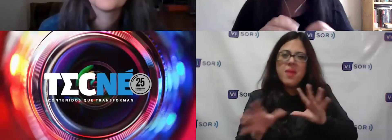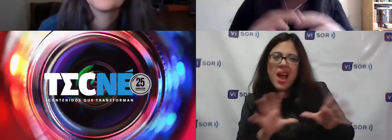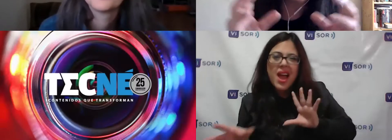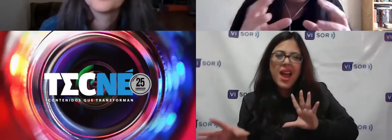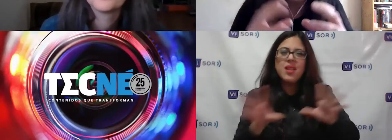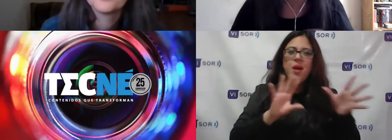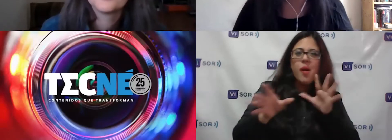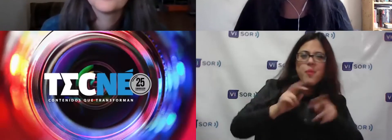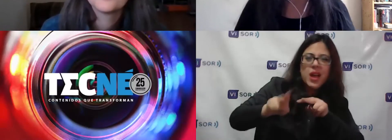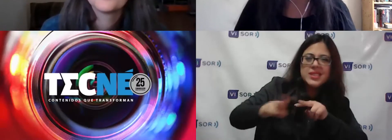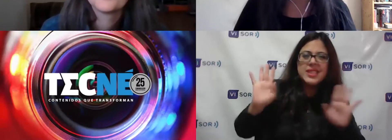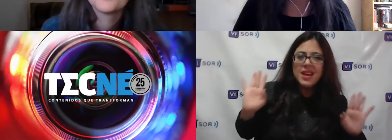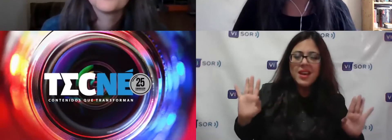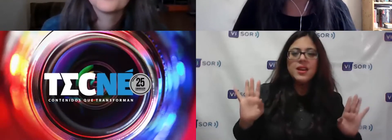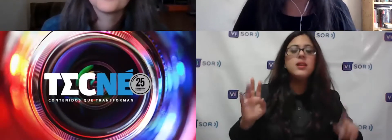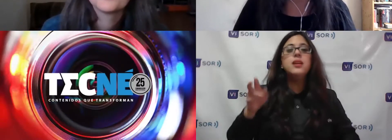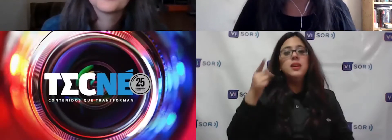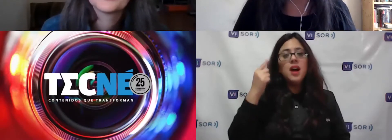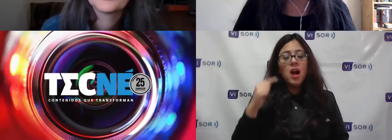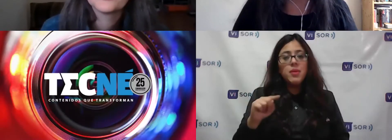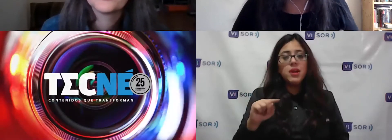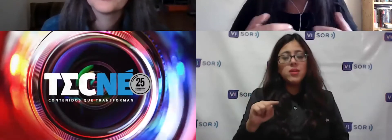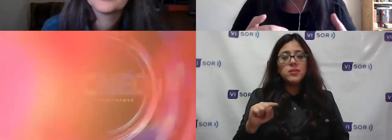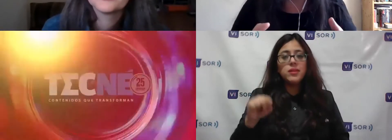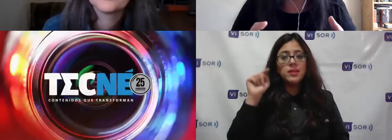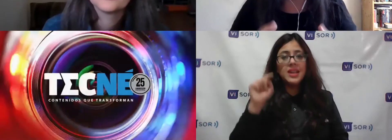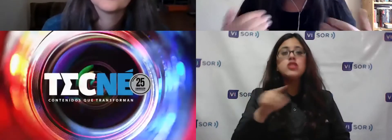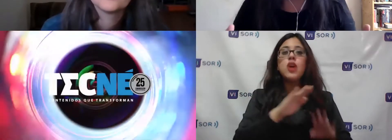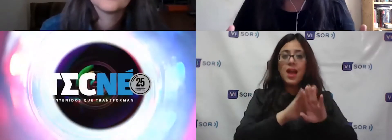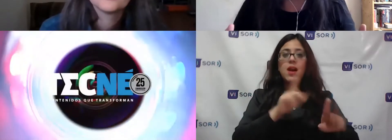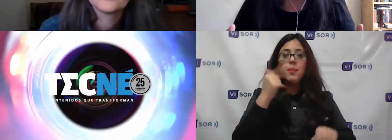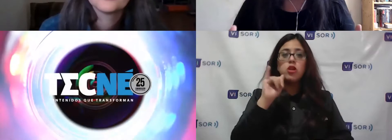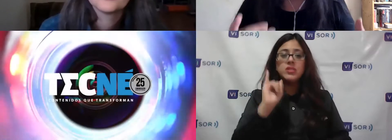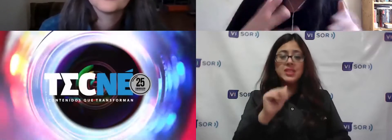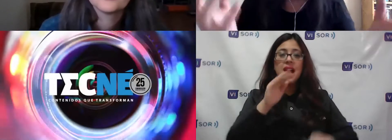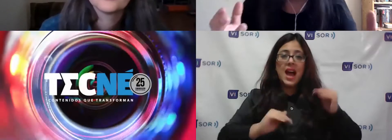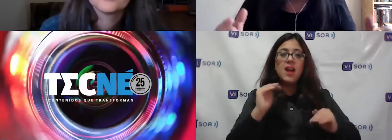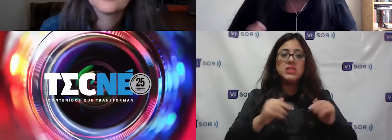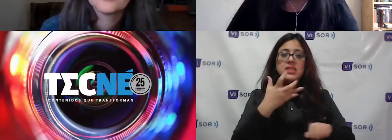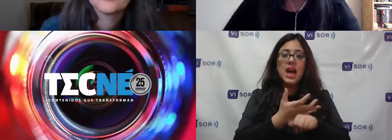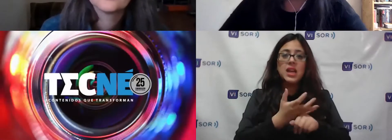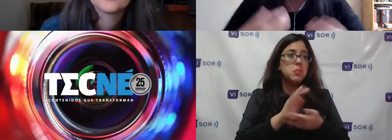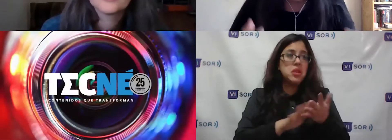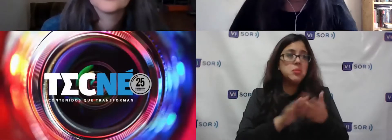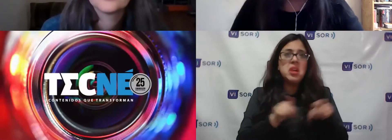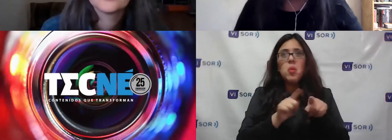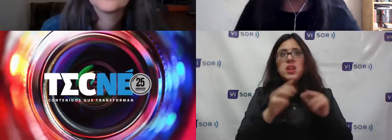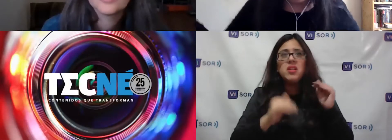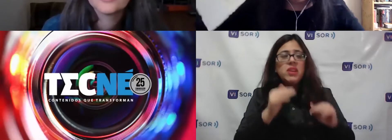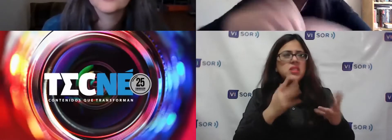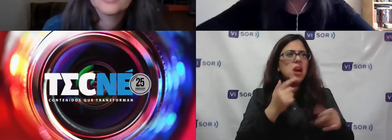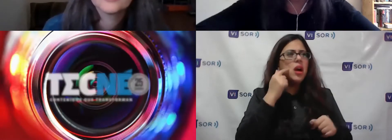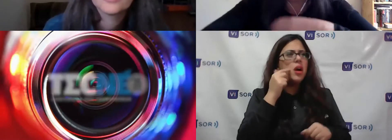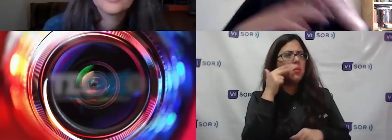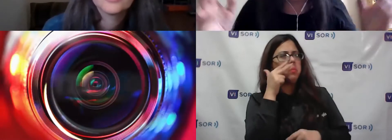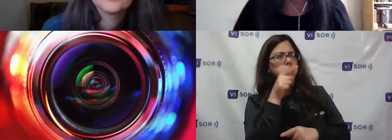pero no pero entonces eso evitarlo pero sí es pero lo que sí a veces pasa qué pasa que algo te agarro te pillo ahí